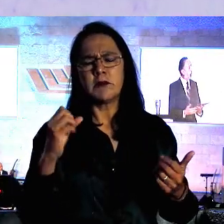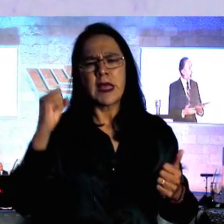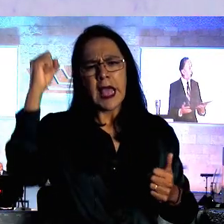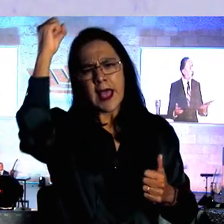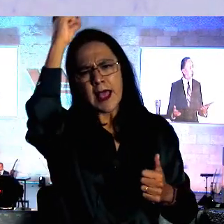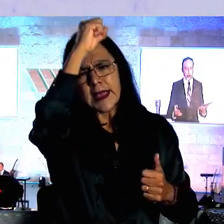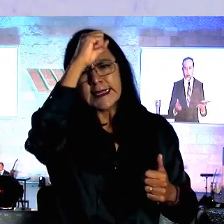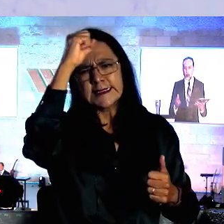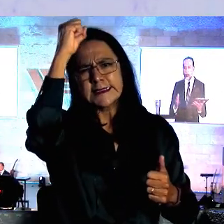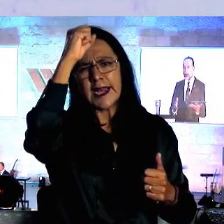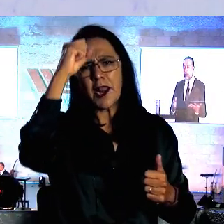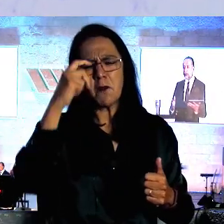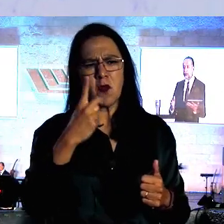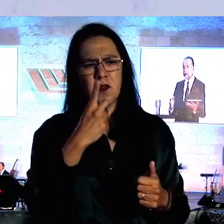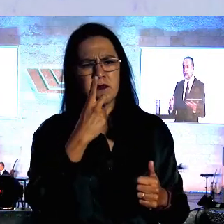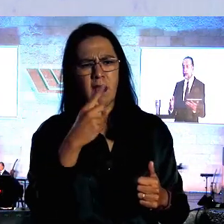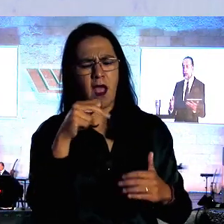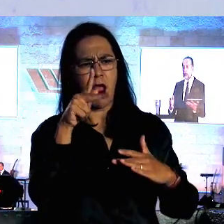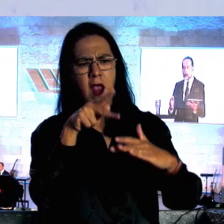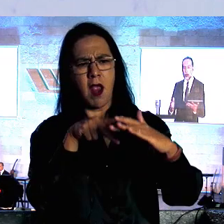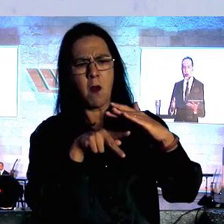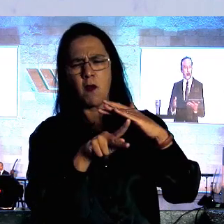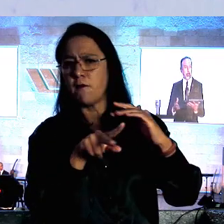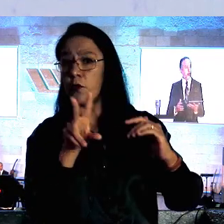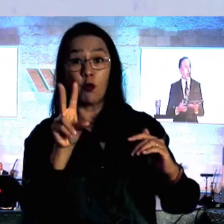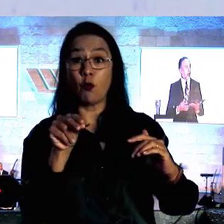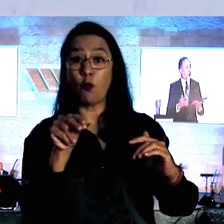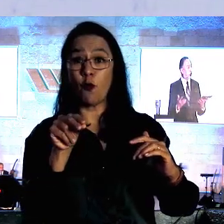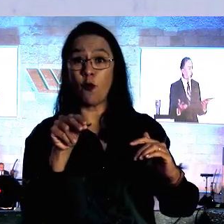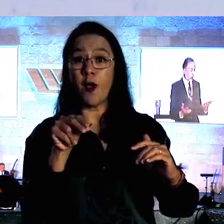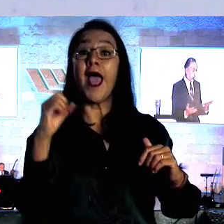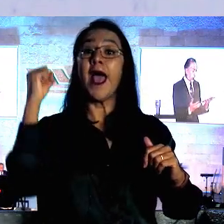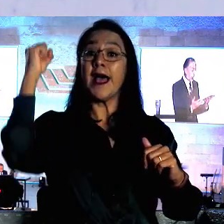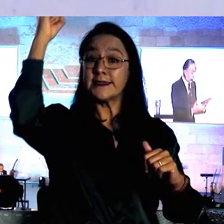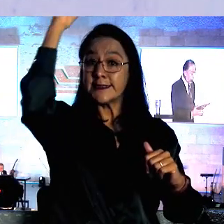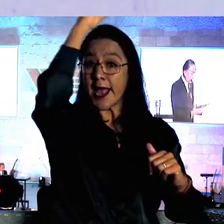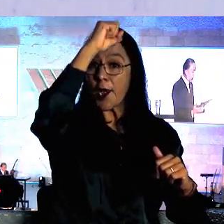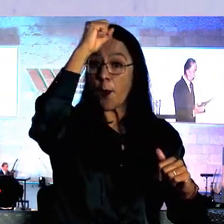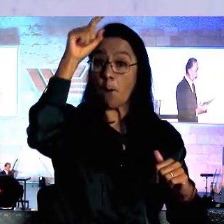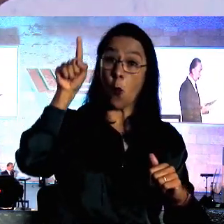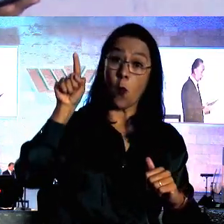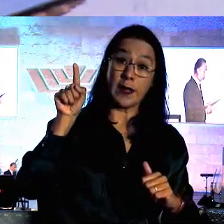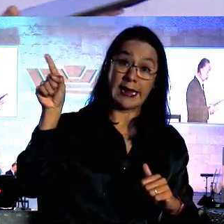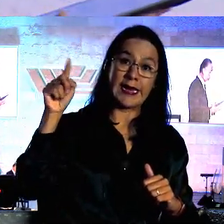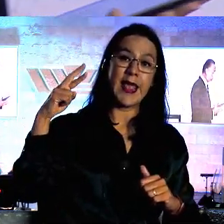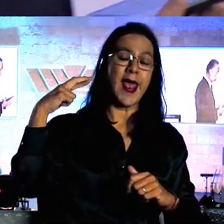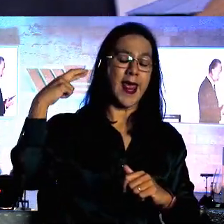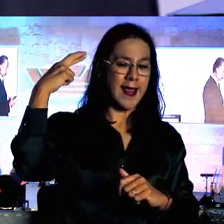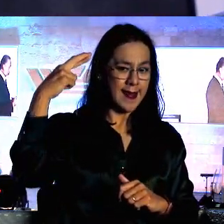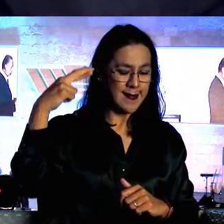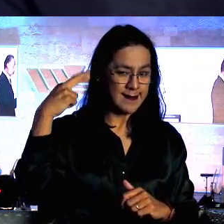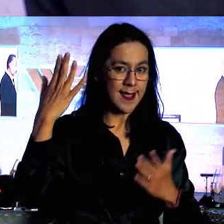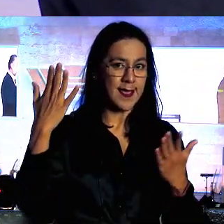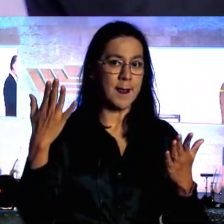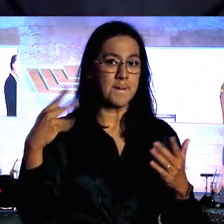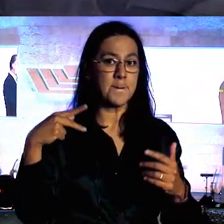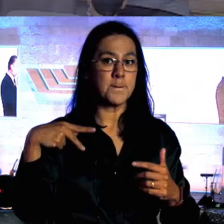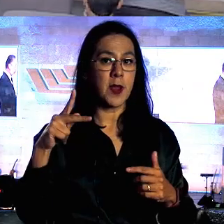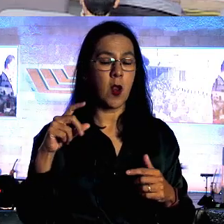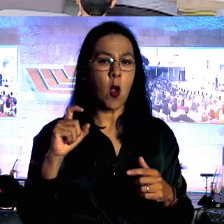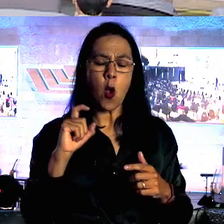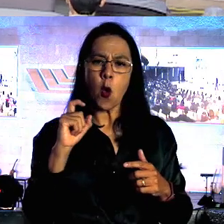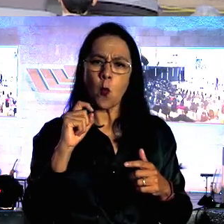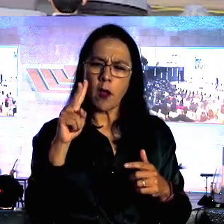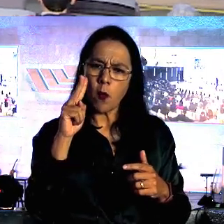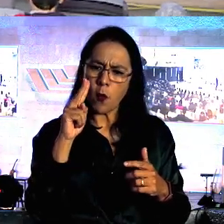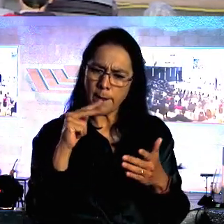calificado como un profeta, Salomón es calificado como un rey, él era rey, sí. Pero cuando uno revisa